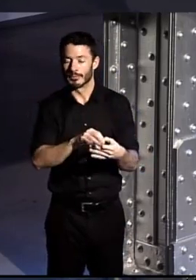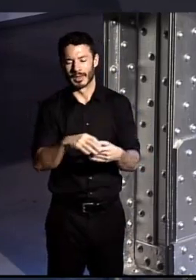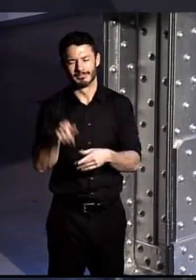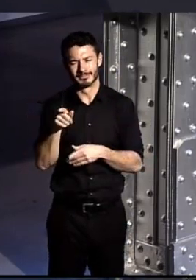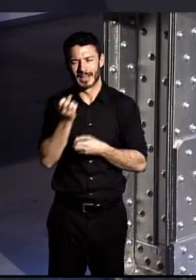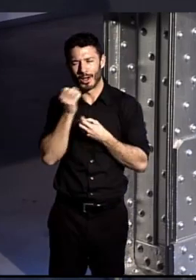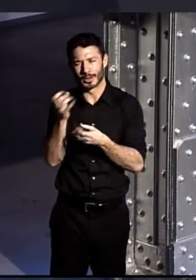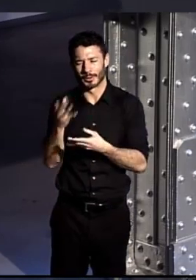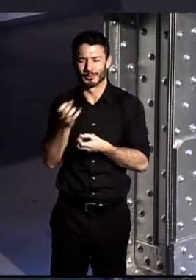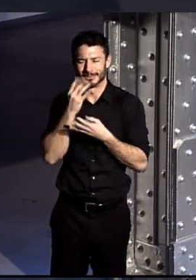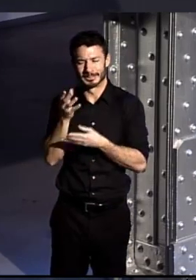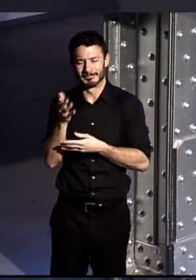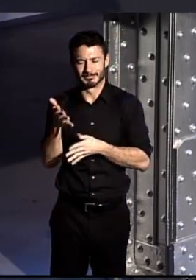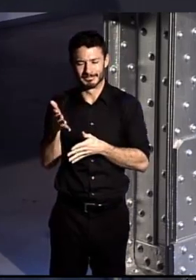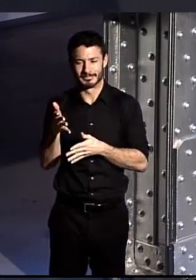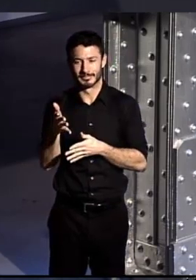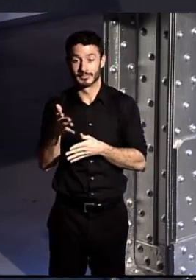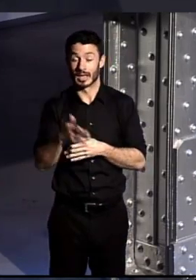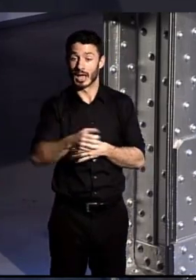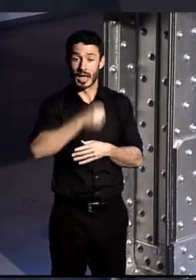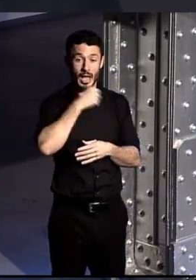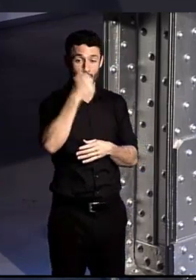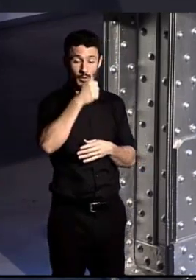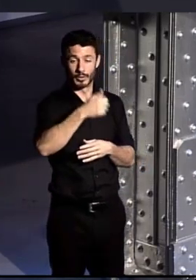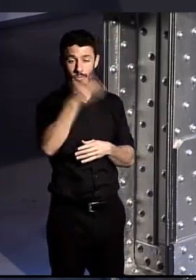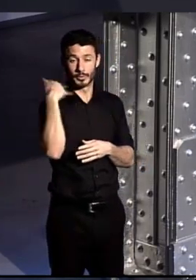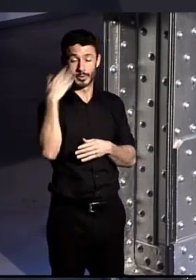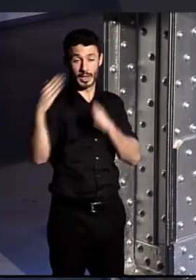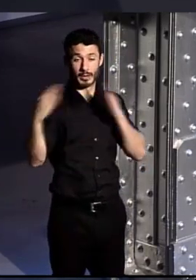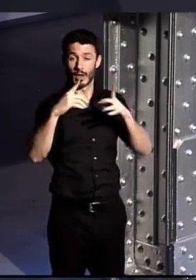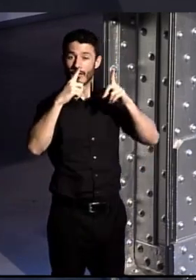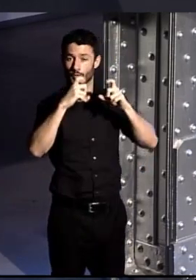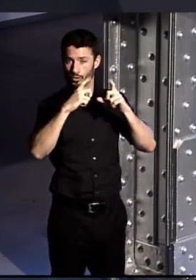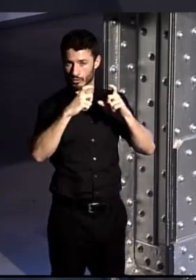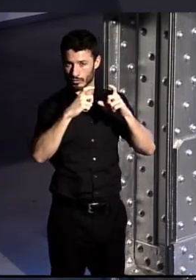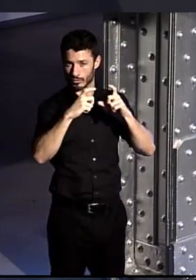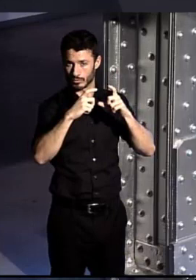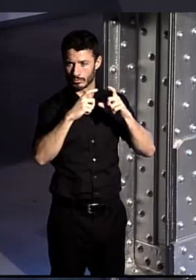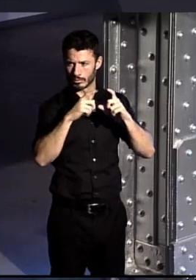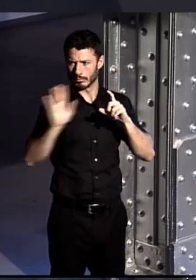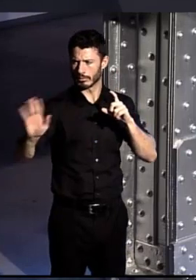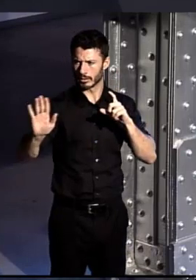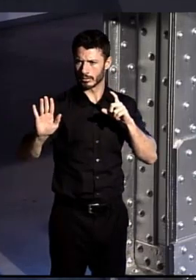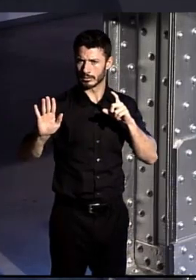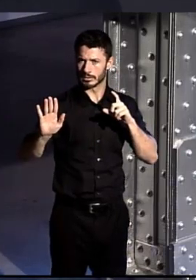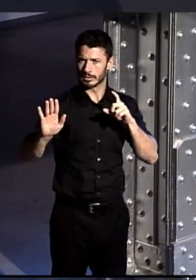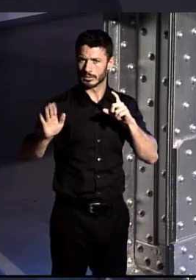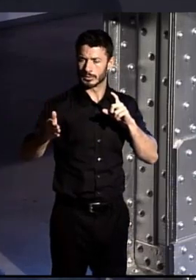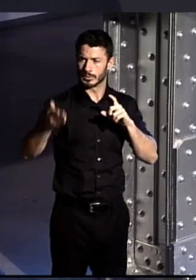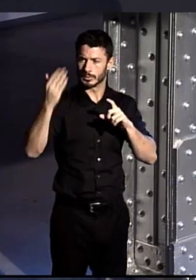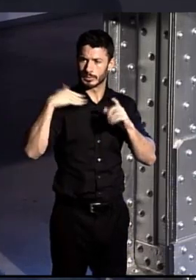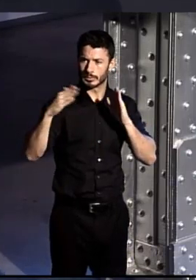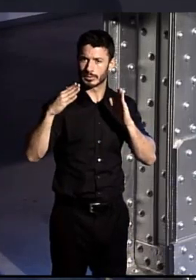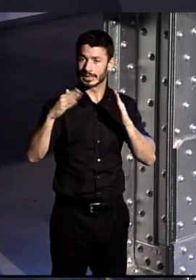pero vale. lo que era fotógrafo de la época y... bueno, espera, ahora que lo dices, sí que en un momento dado estuvimos a